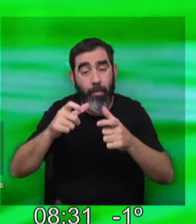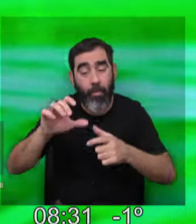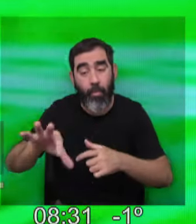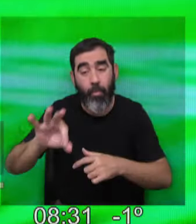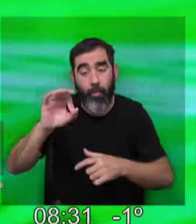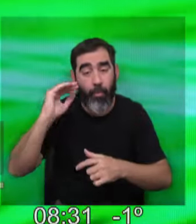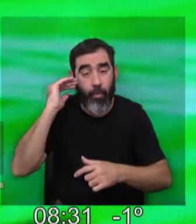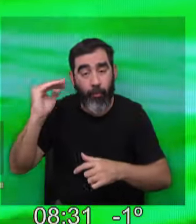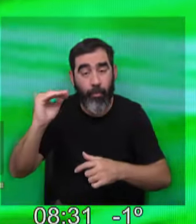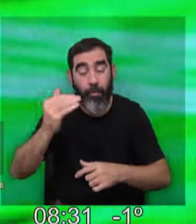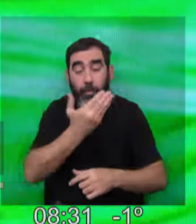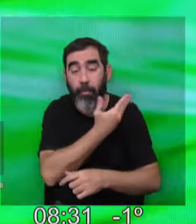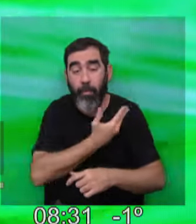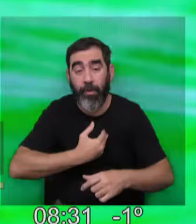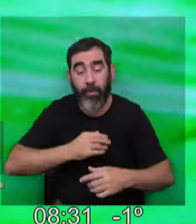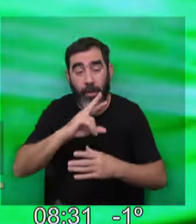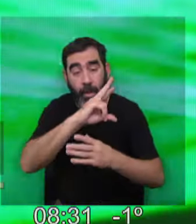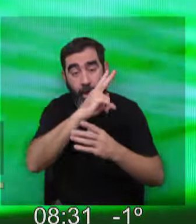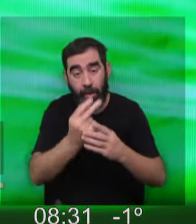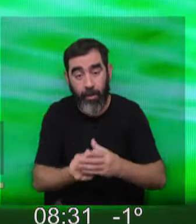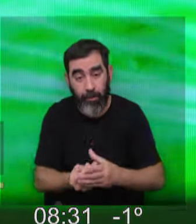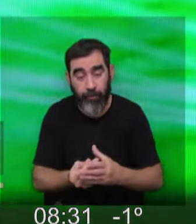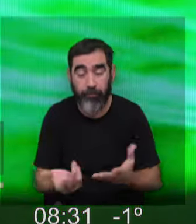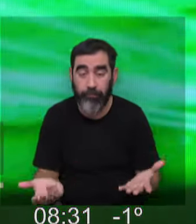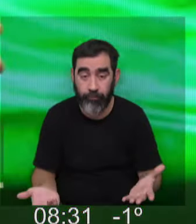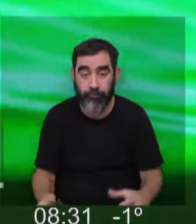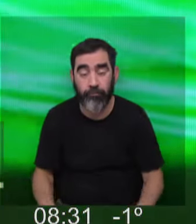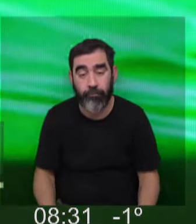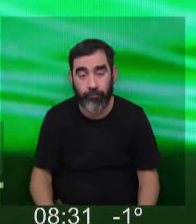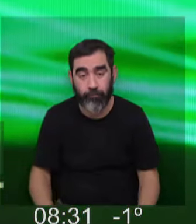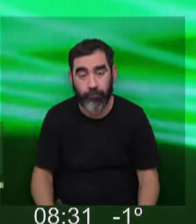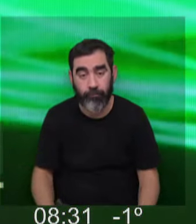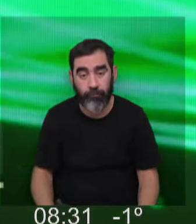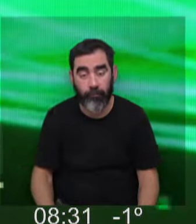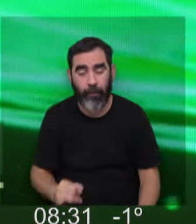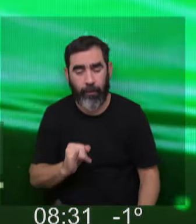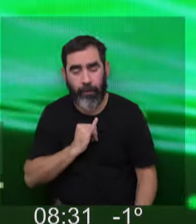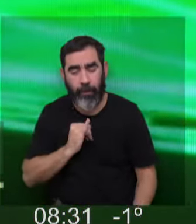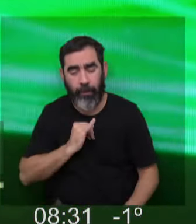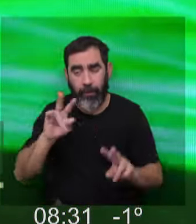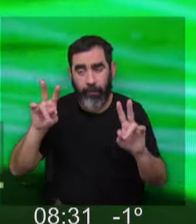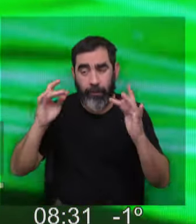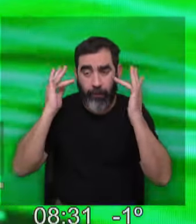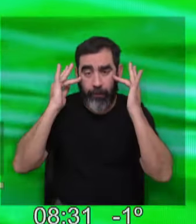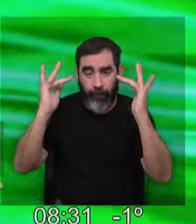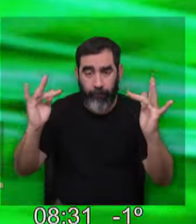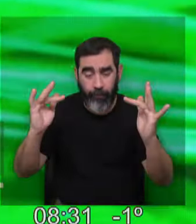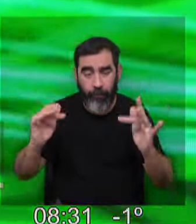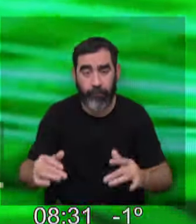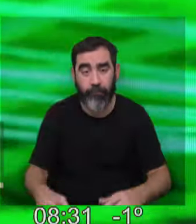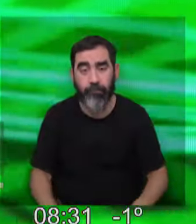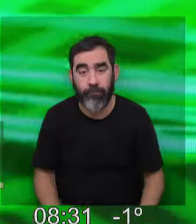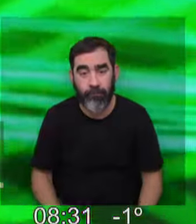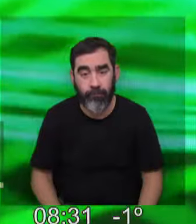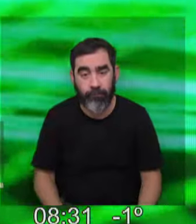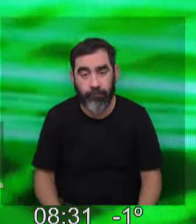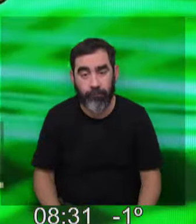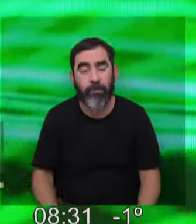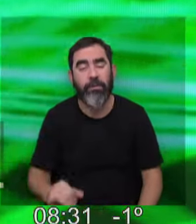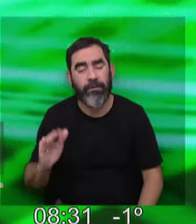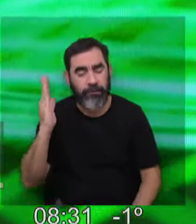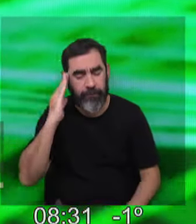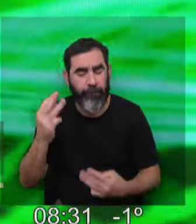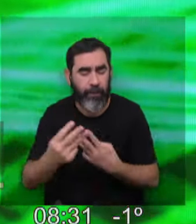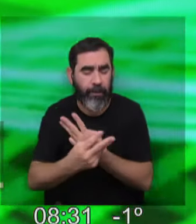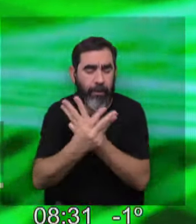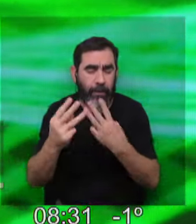profesoral, después fue presidente del CODICEN. Está muy identificado con ese tema, lo cual no lo excluye de los demás porque es